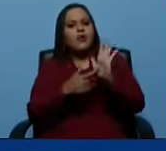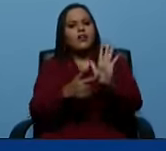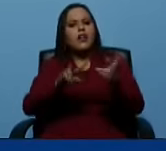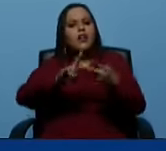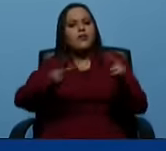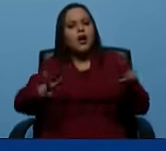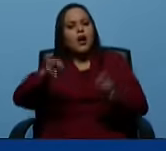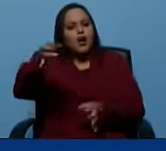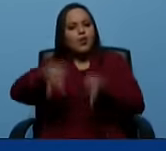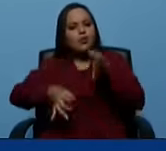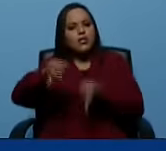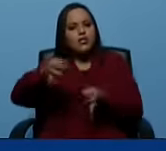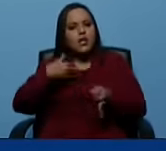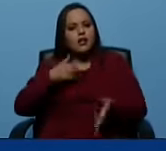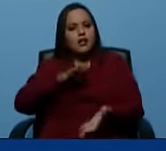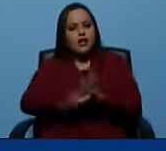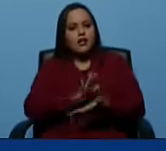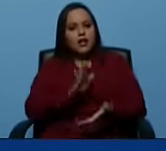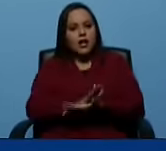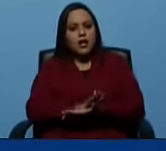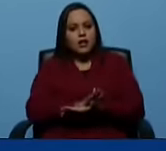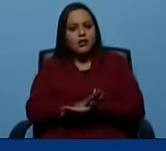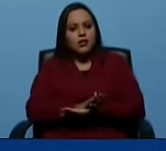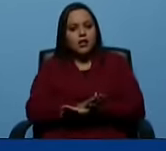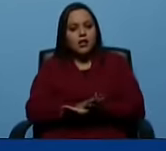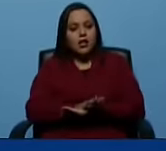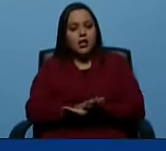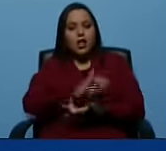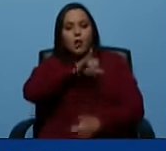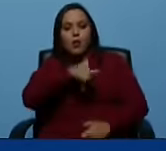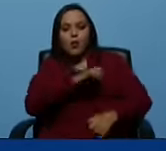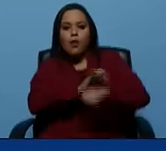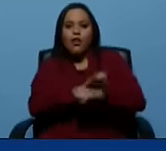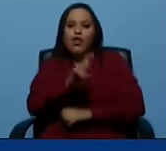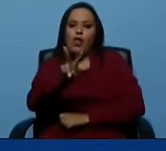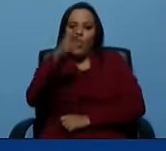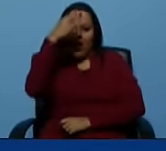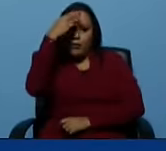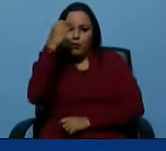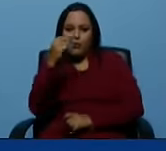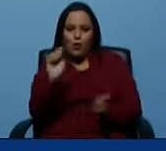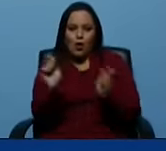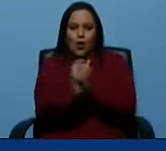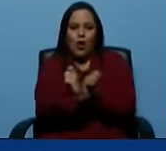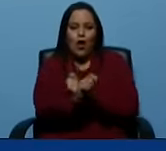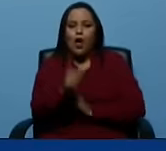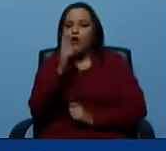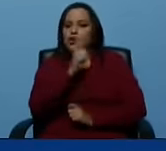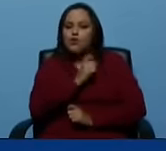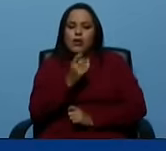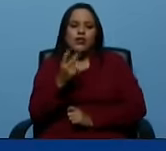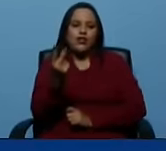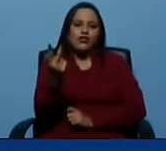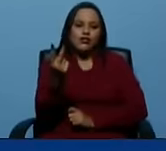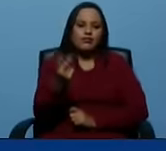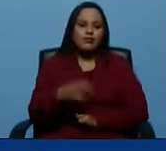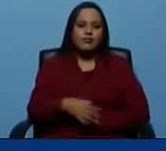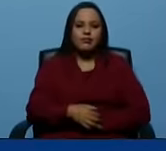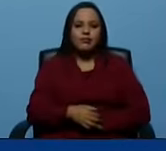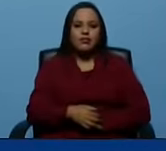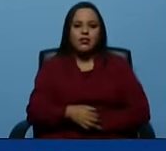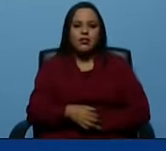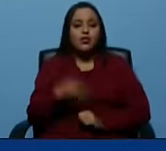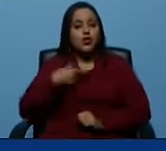la justicia, la tranquilidad, y Guaidó parte 2 no habrá. En Venezuela Guaidó parte 2 no habrá, se lo